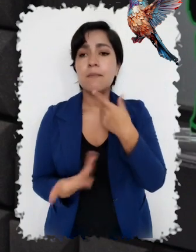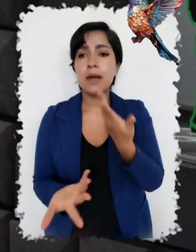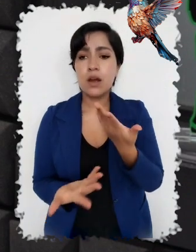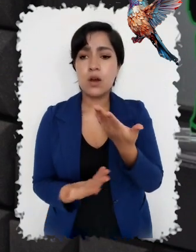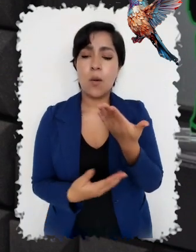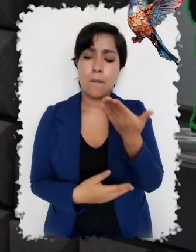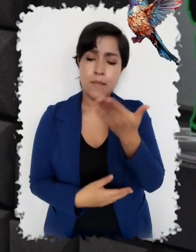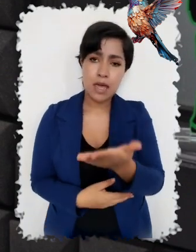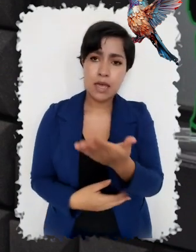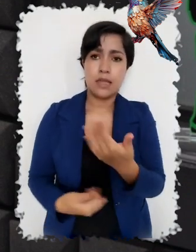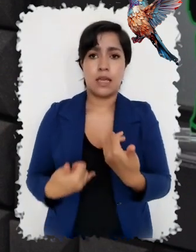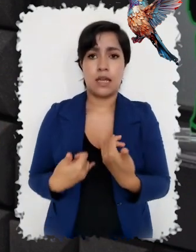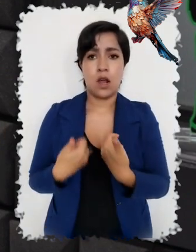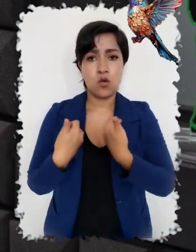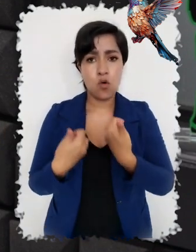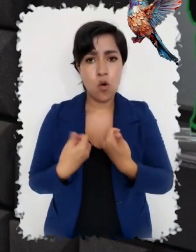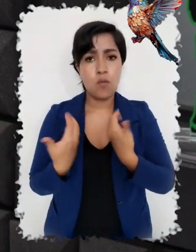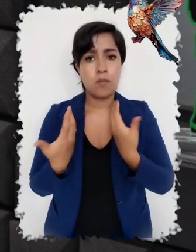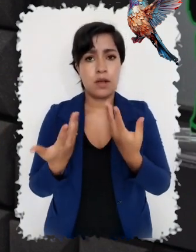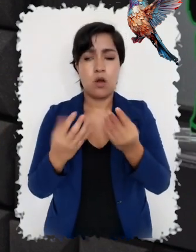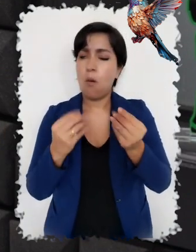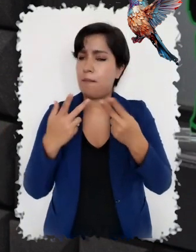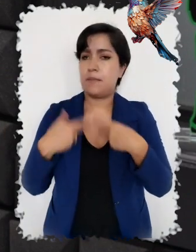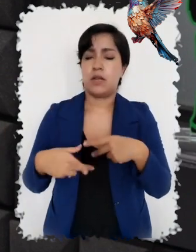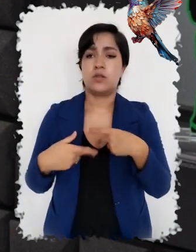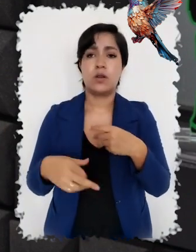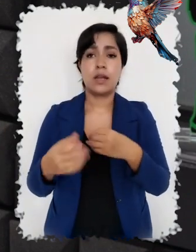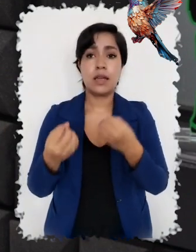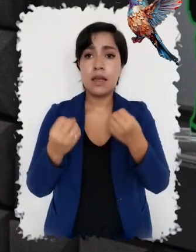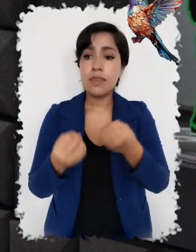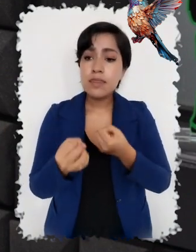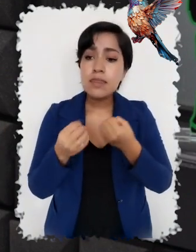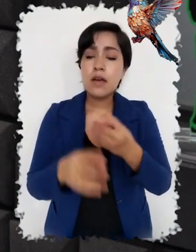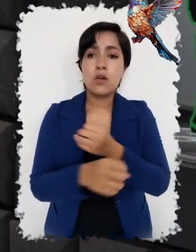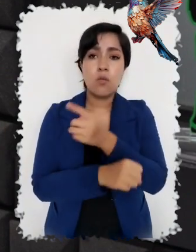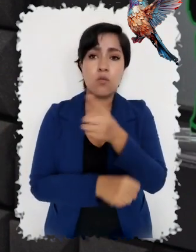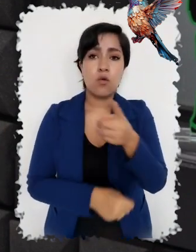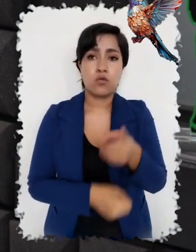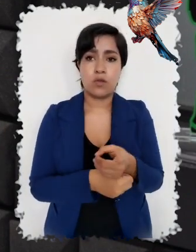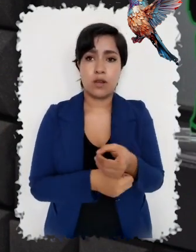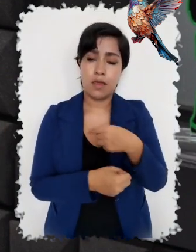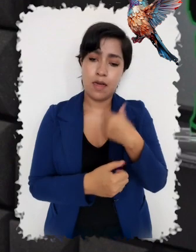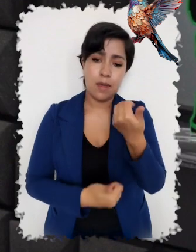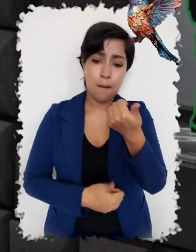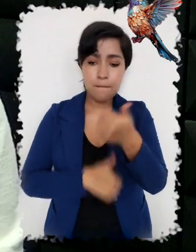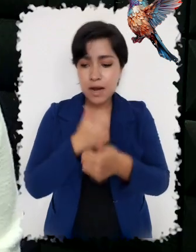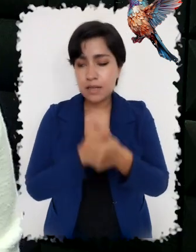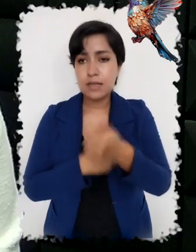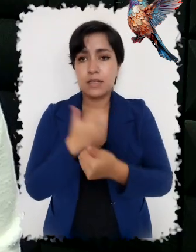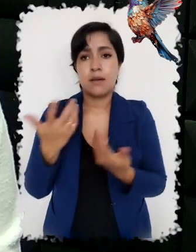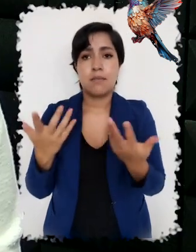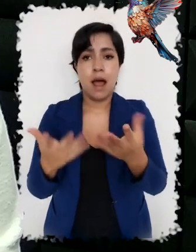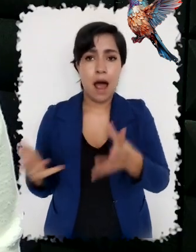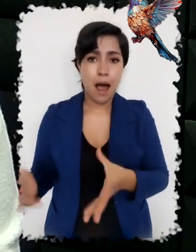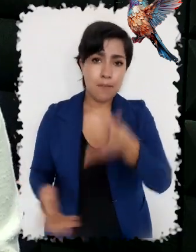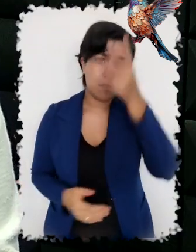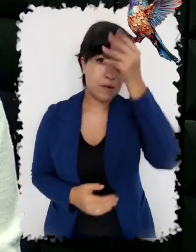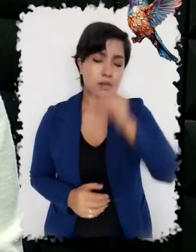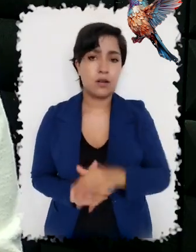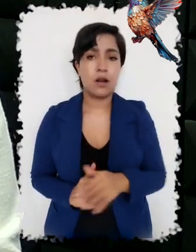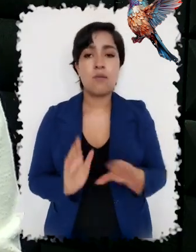la persona eh que que que en este caso merece oportunidades no por ejemplo el